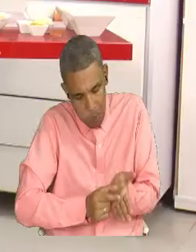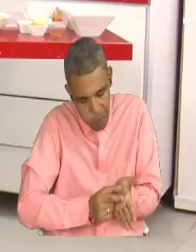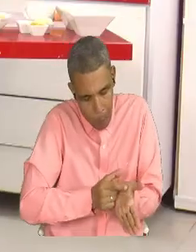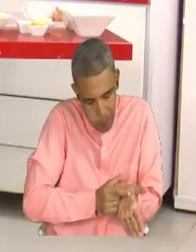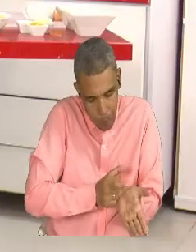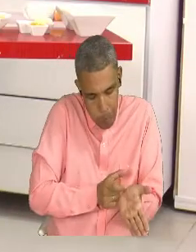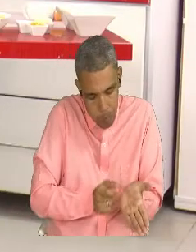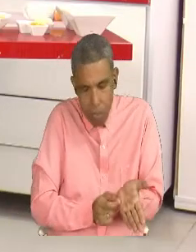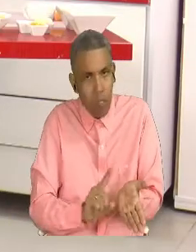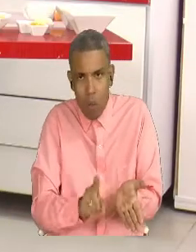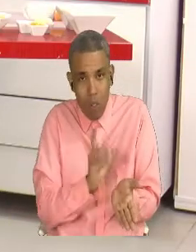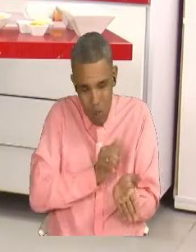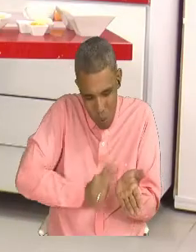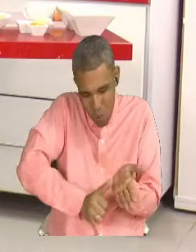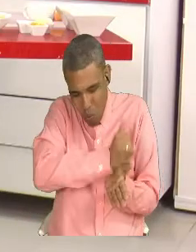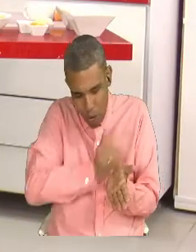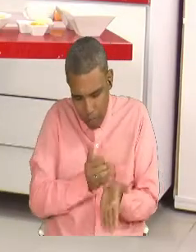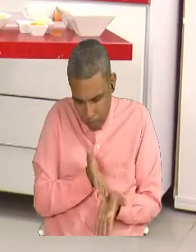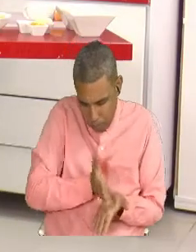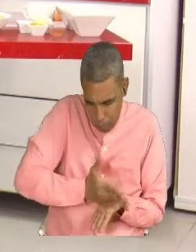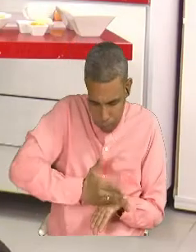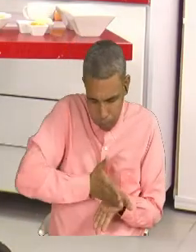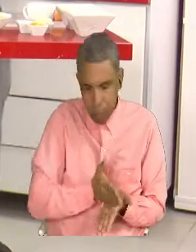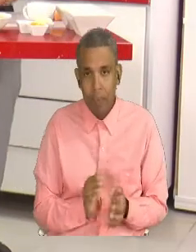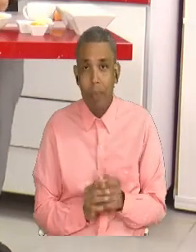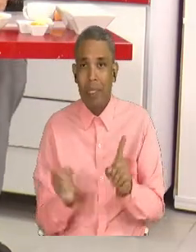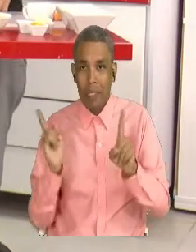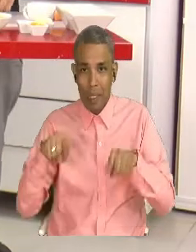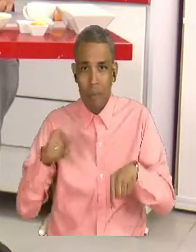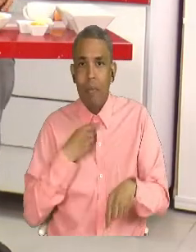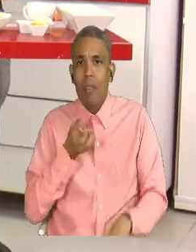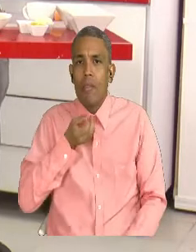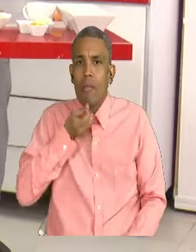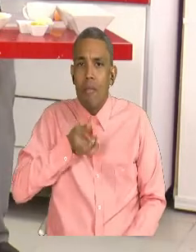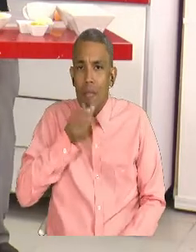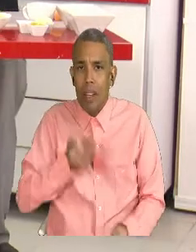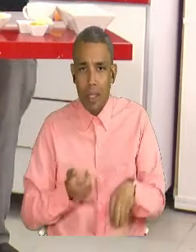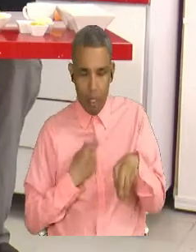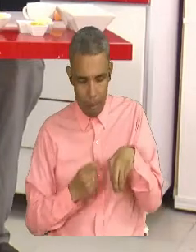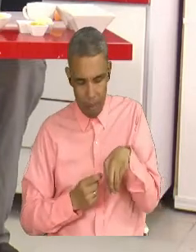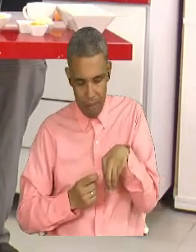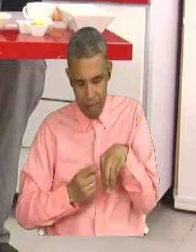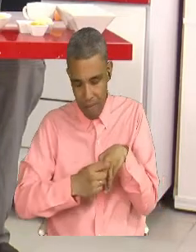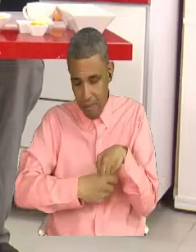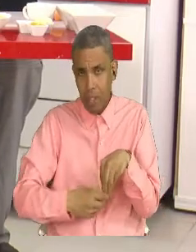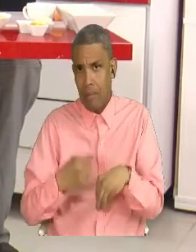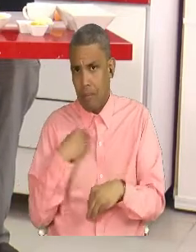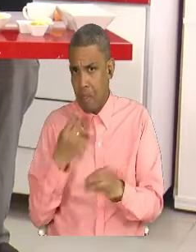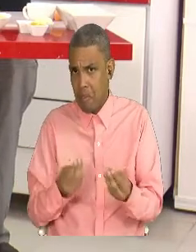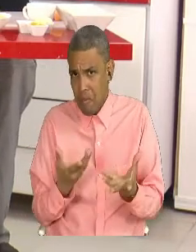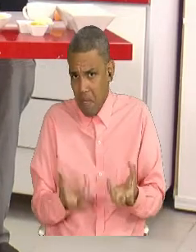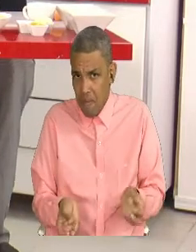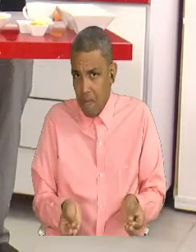las traje como adición. Perfecto. Escojo dos y te quedan el resto. Vale. Las traje como adición para que los